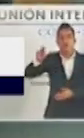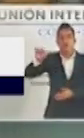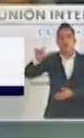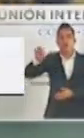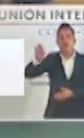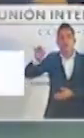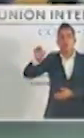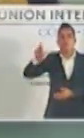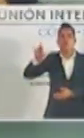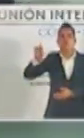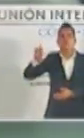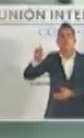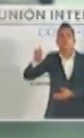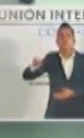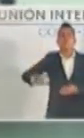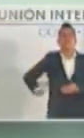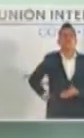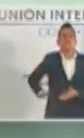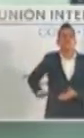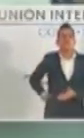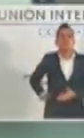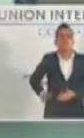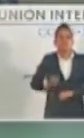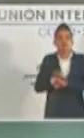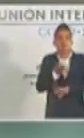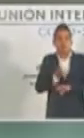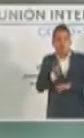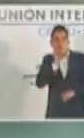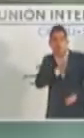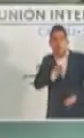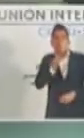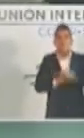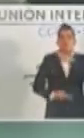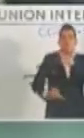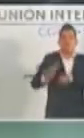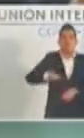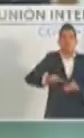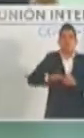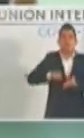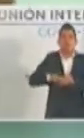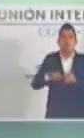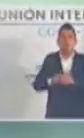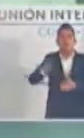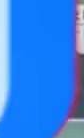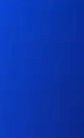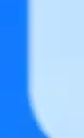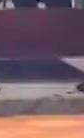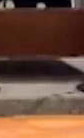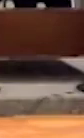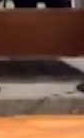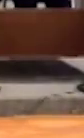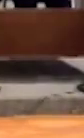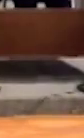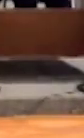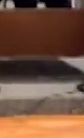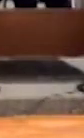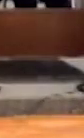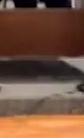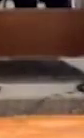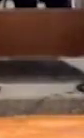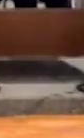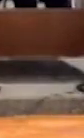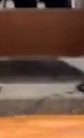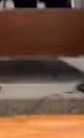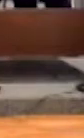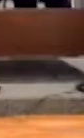con la que se cuenta en los hospitales de cada entidad para así se requiere apoyarse entre sí algo que